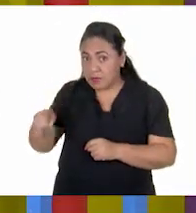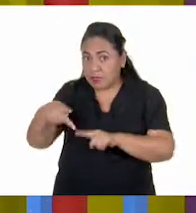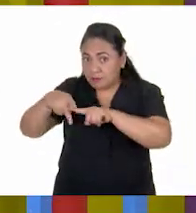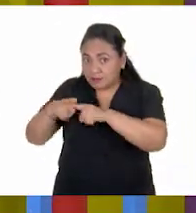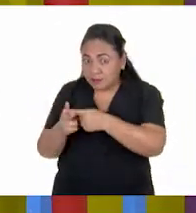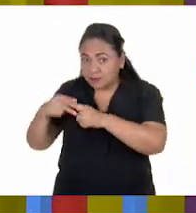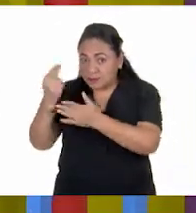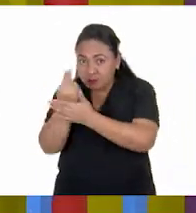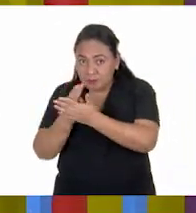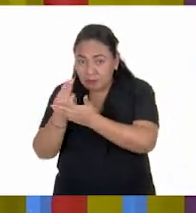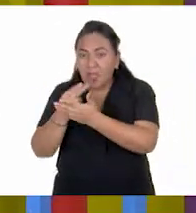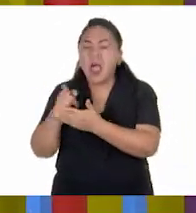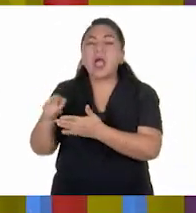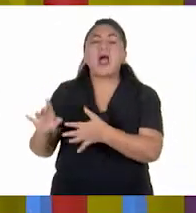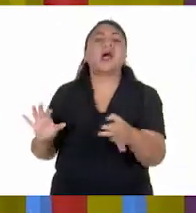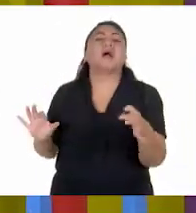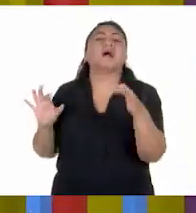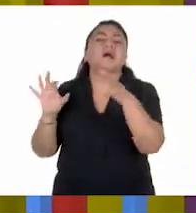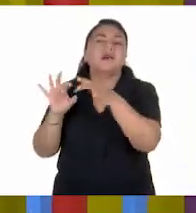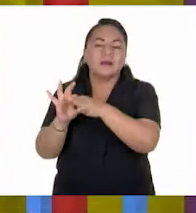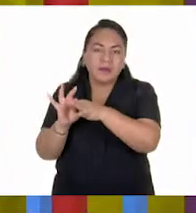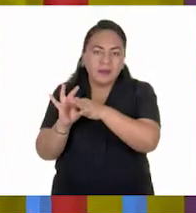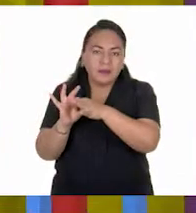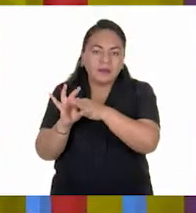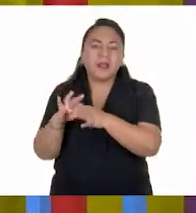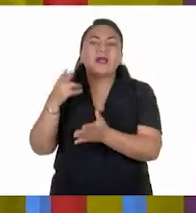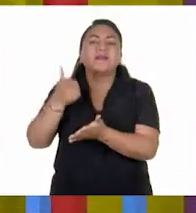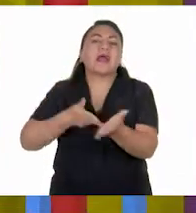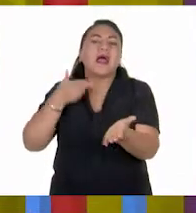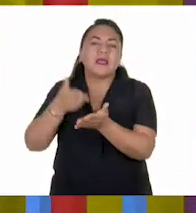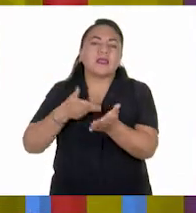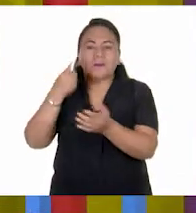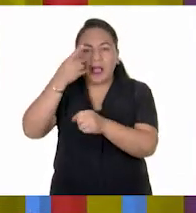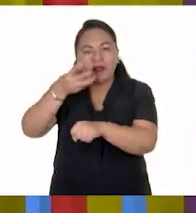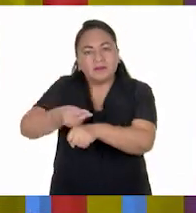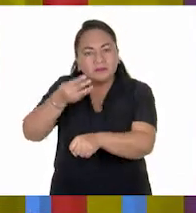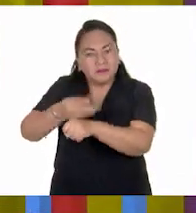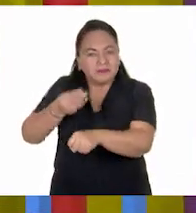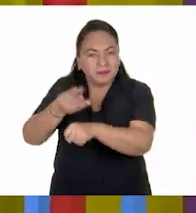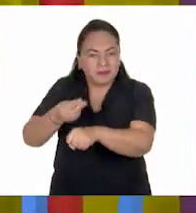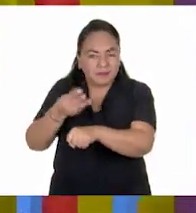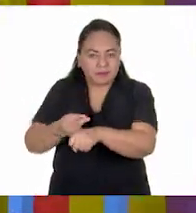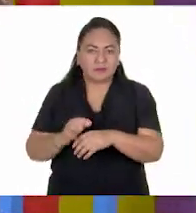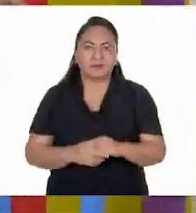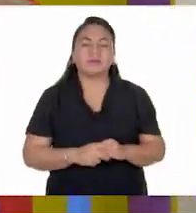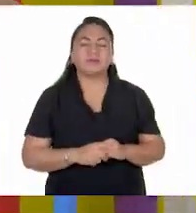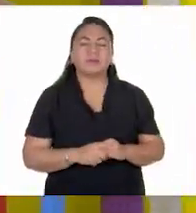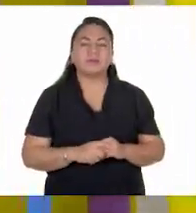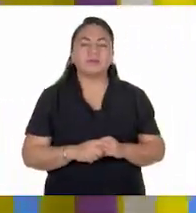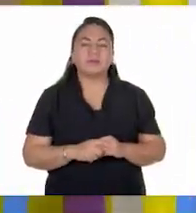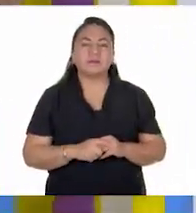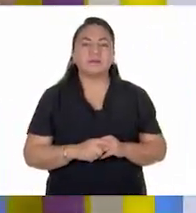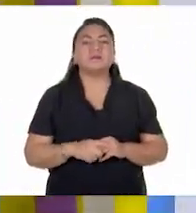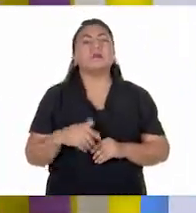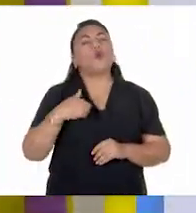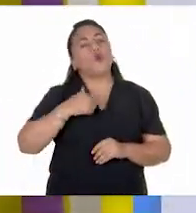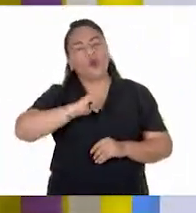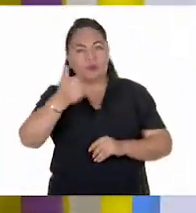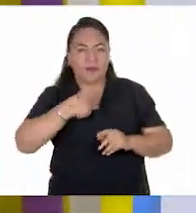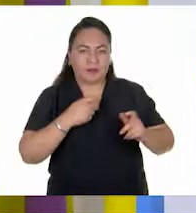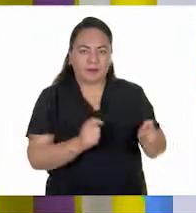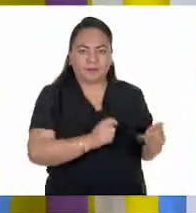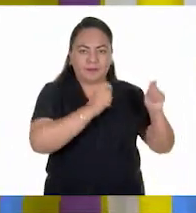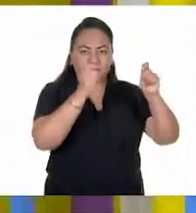esa, puedo representar un taller mecánico. Muy bien. Tengo aquí otra